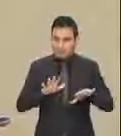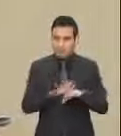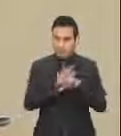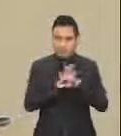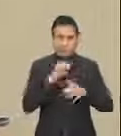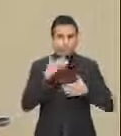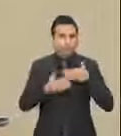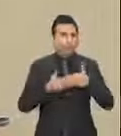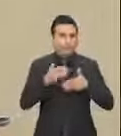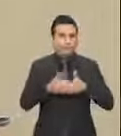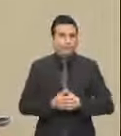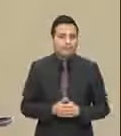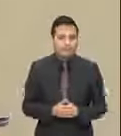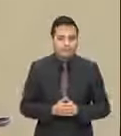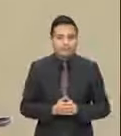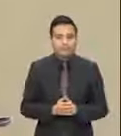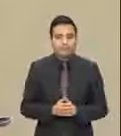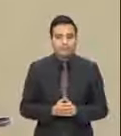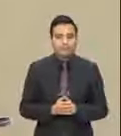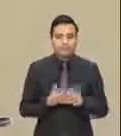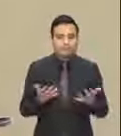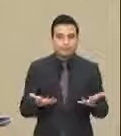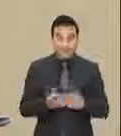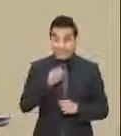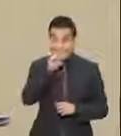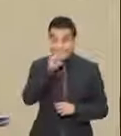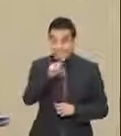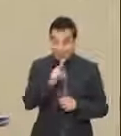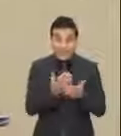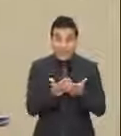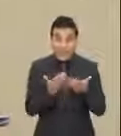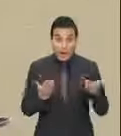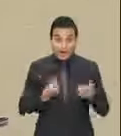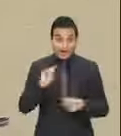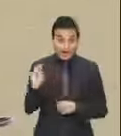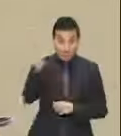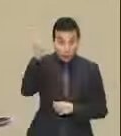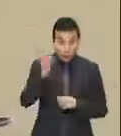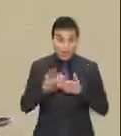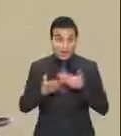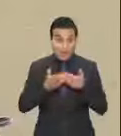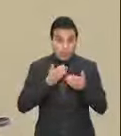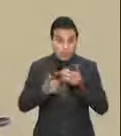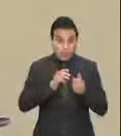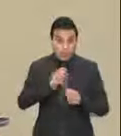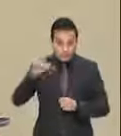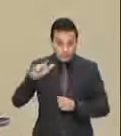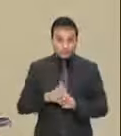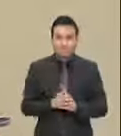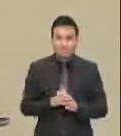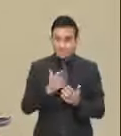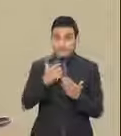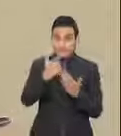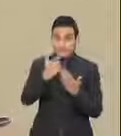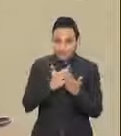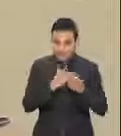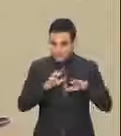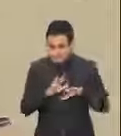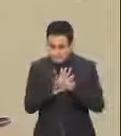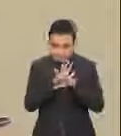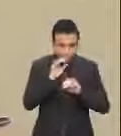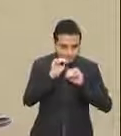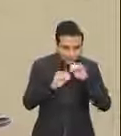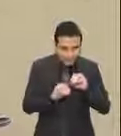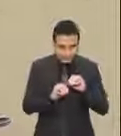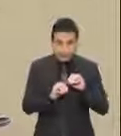actualización procedimental y tecnológica la autoridad ha logrado que el padrón electoral sea el eslabón fundamental que